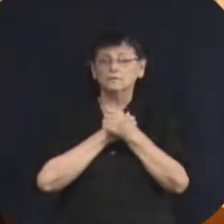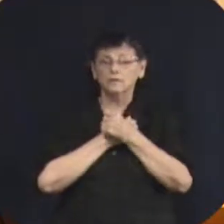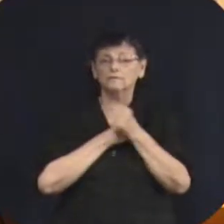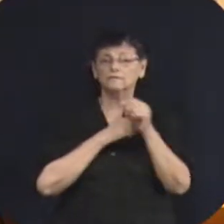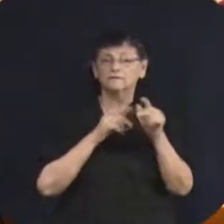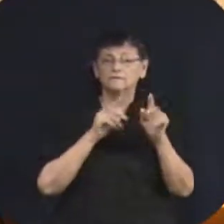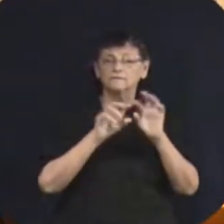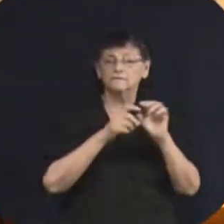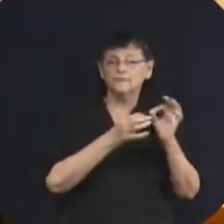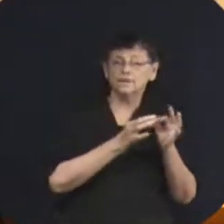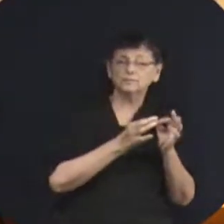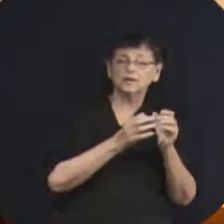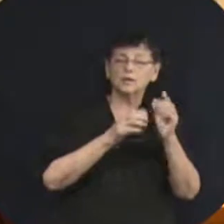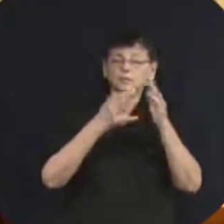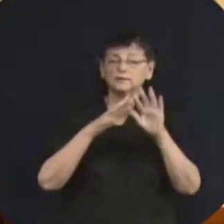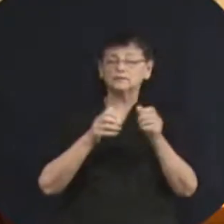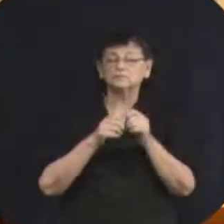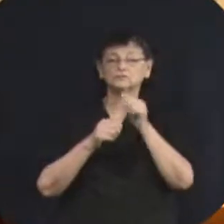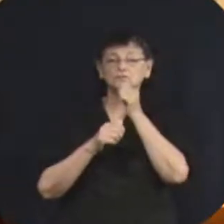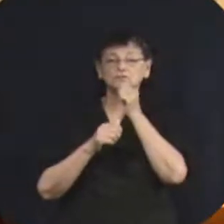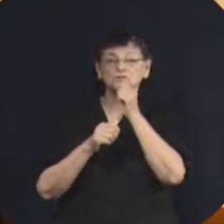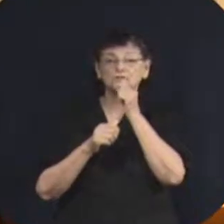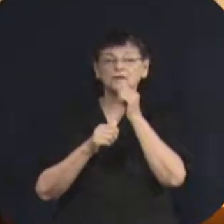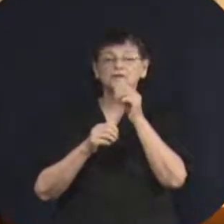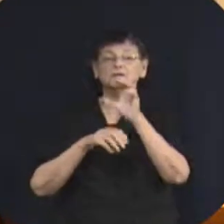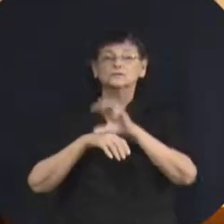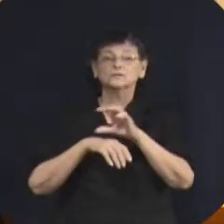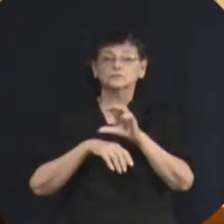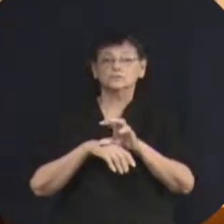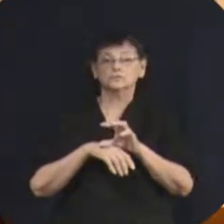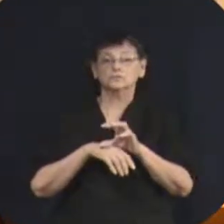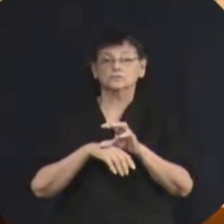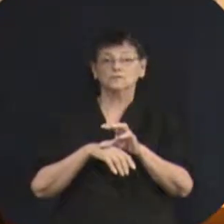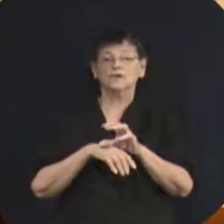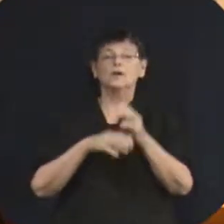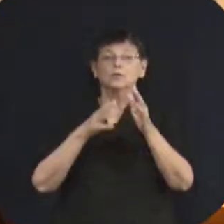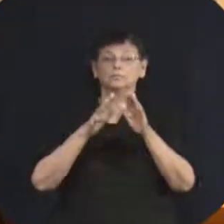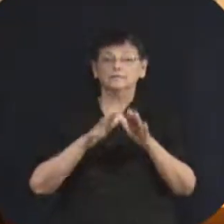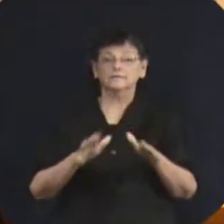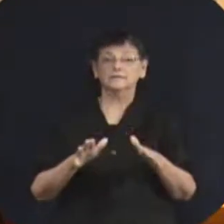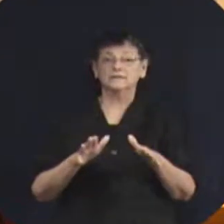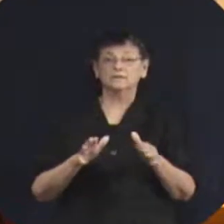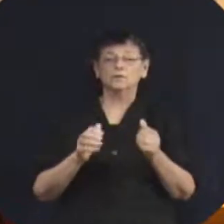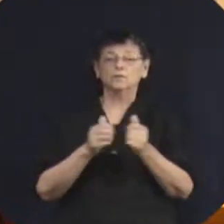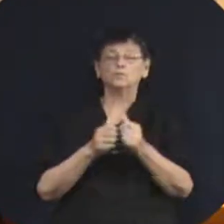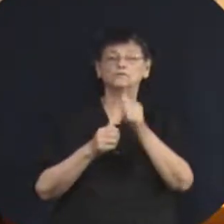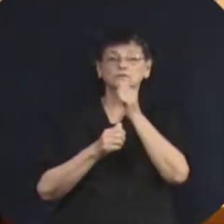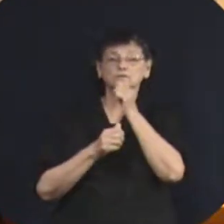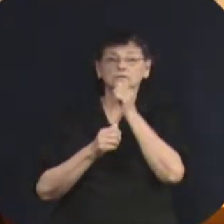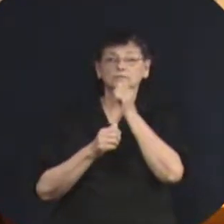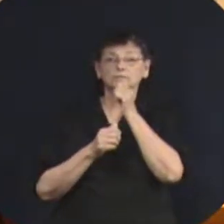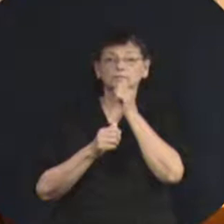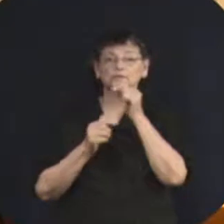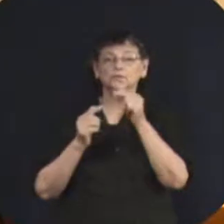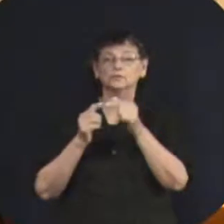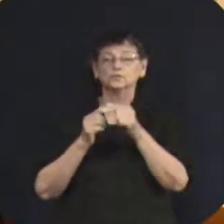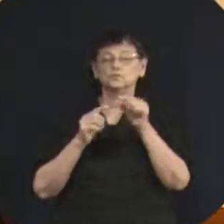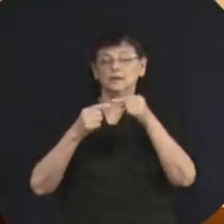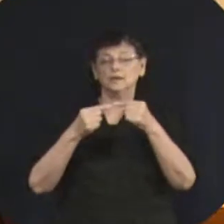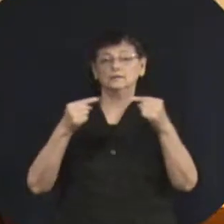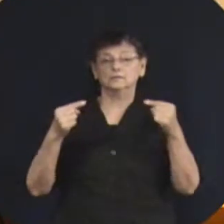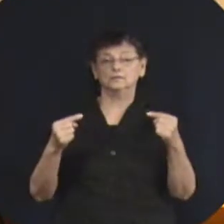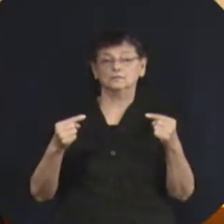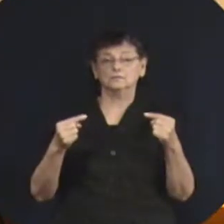queridos. Bendigan con su sufrimiento a la Iglesia. Bendigan con su sufrimiento a sus